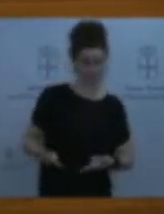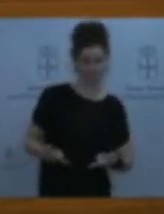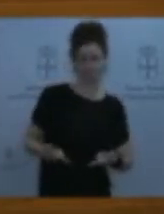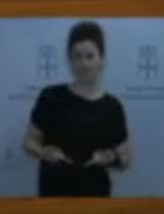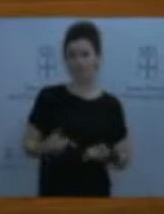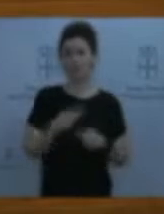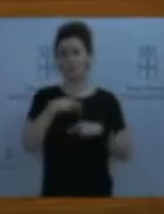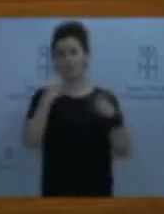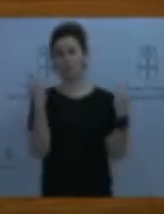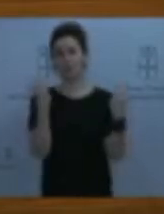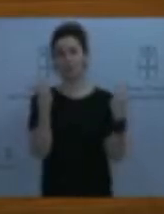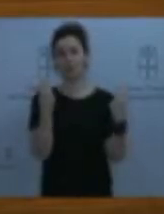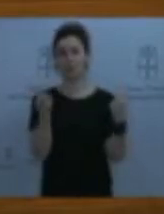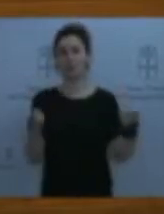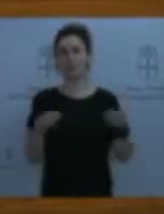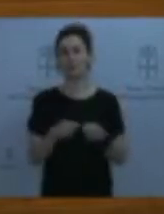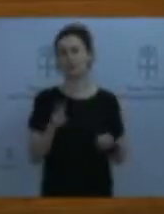en la concertada del 3%.